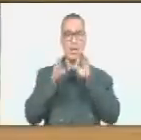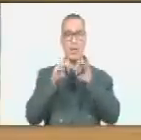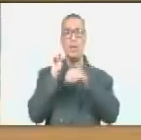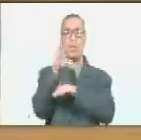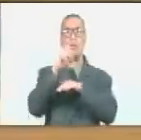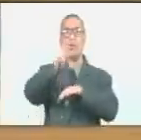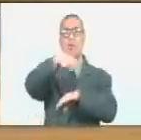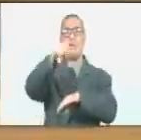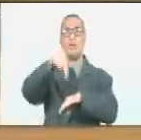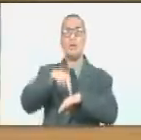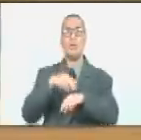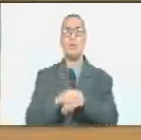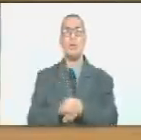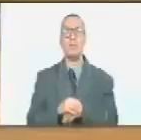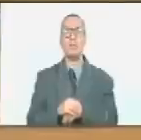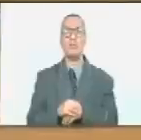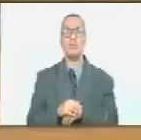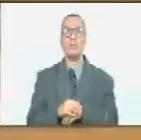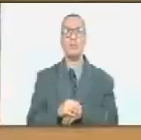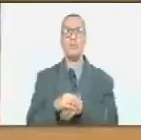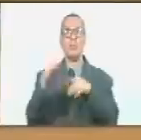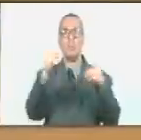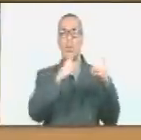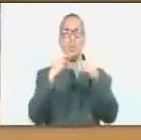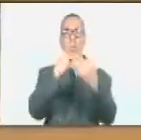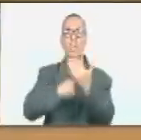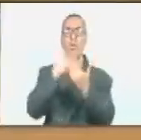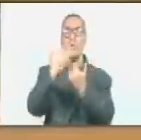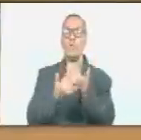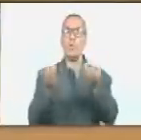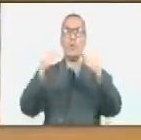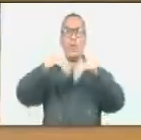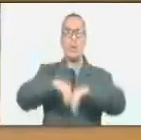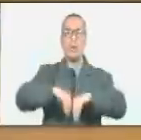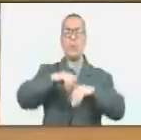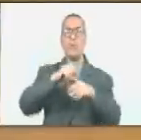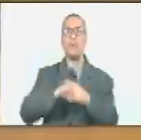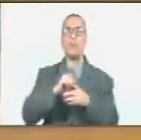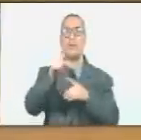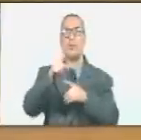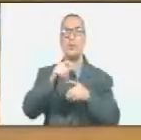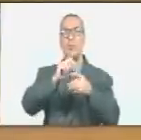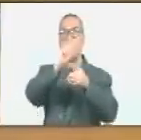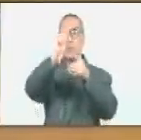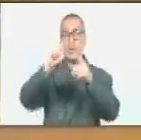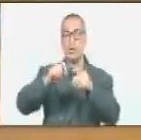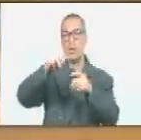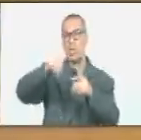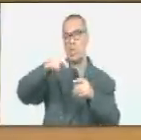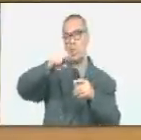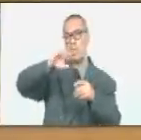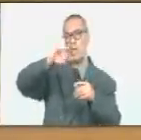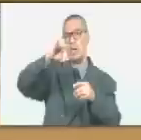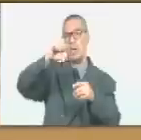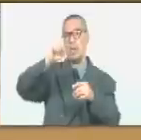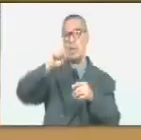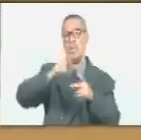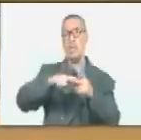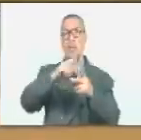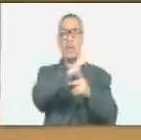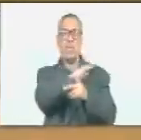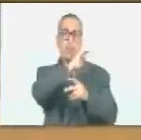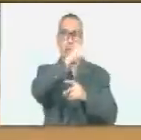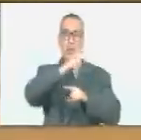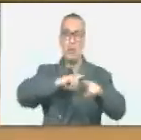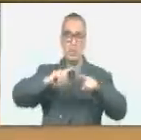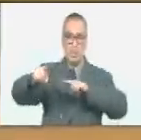Asamblea Nacional en la discusión del presente acuerdo la arquitecta María Derjani Bayek, que es directora adjunta